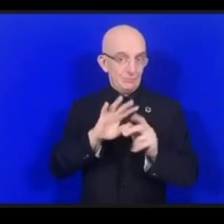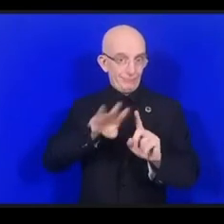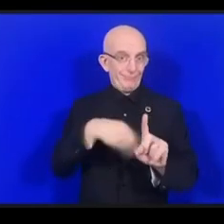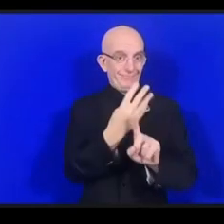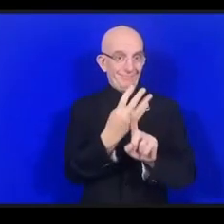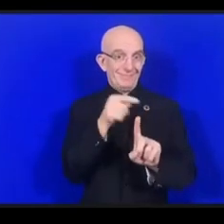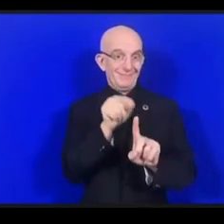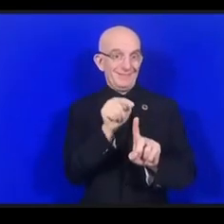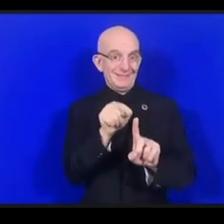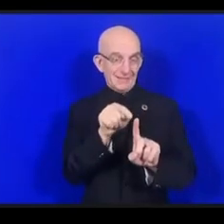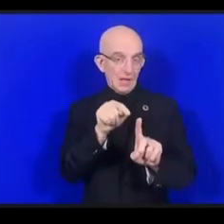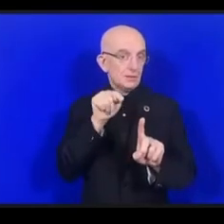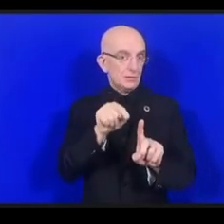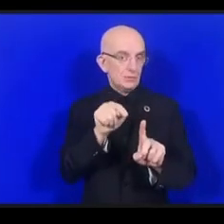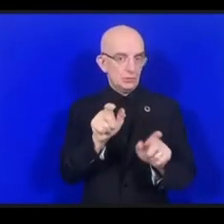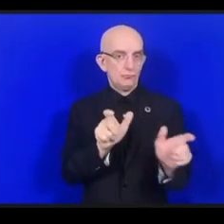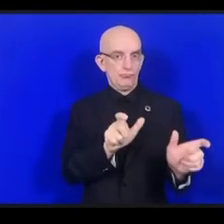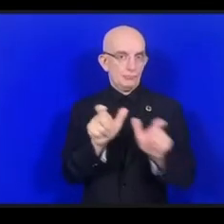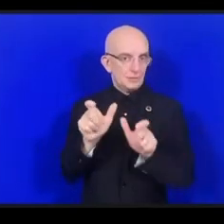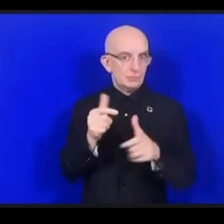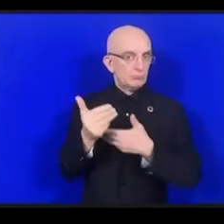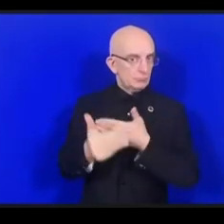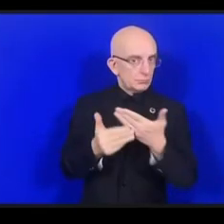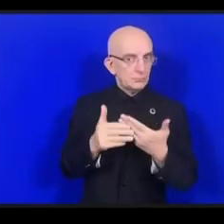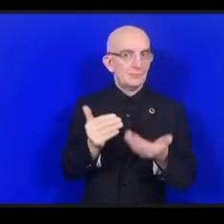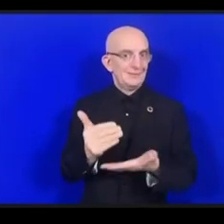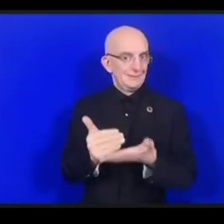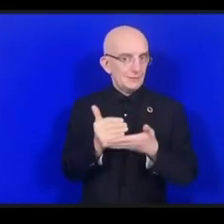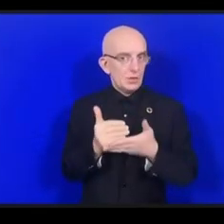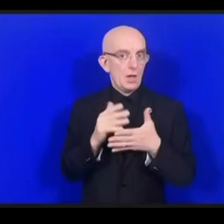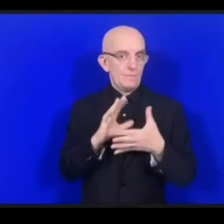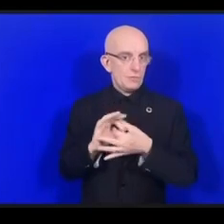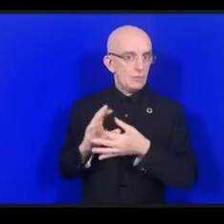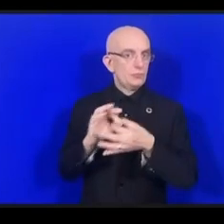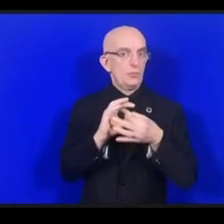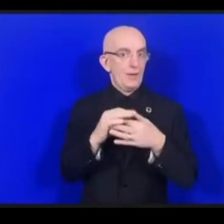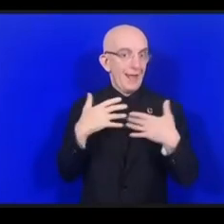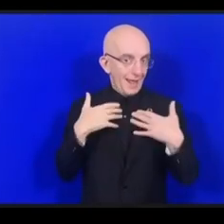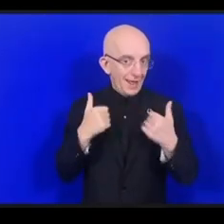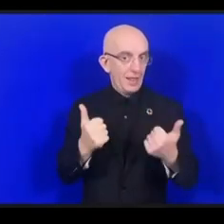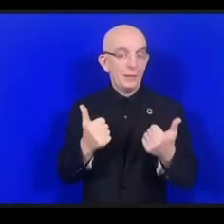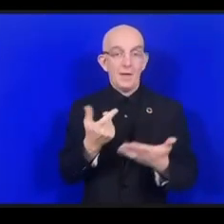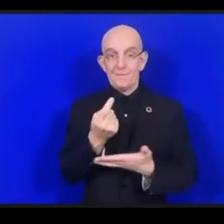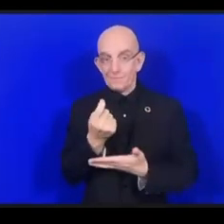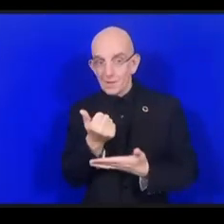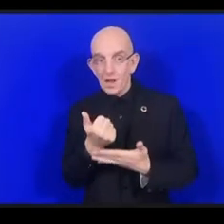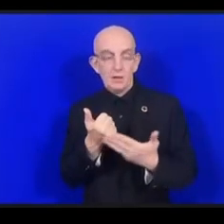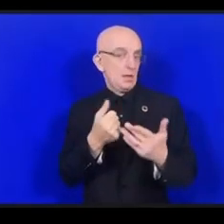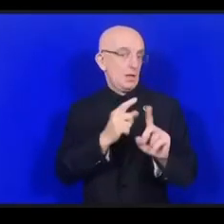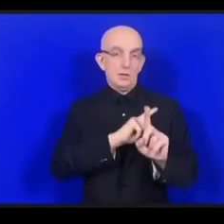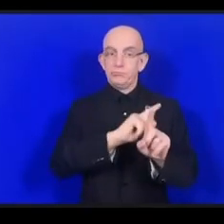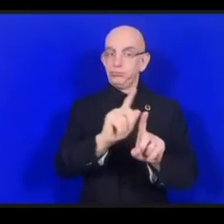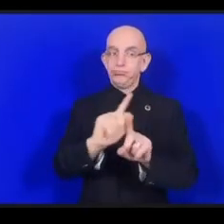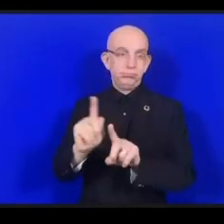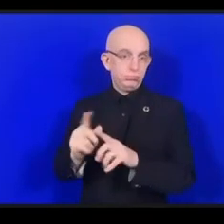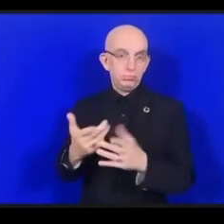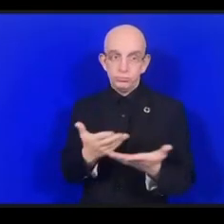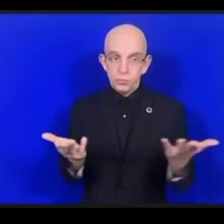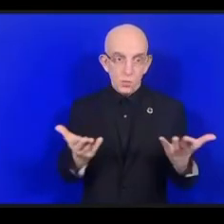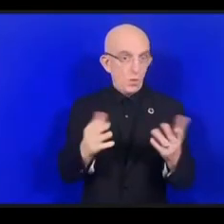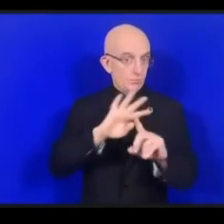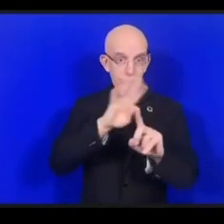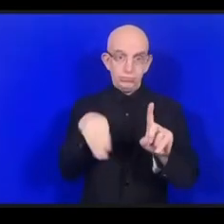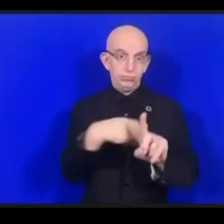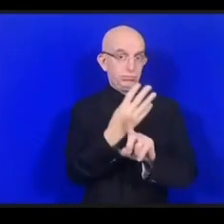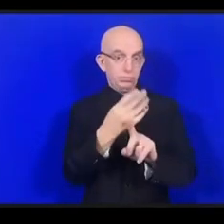etcétera etcétera es decir gamas enteras dentro de los odss donde creemos que nuestro trabajo puede hacer una